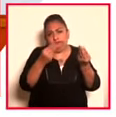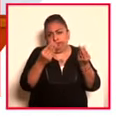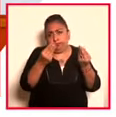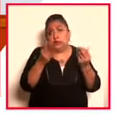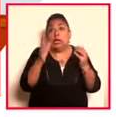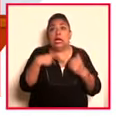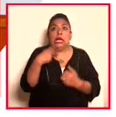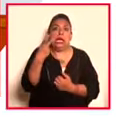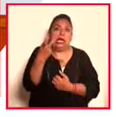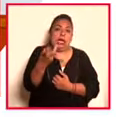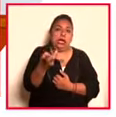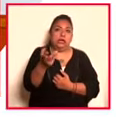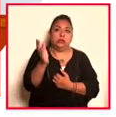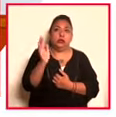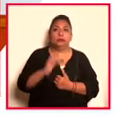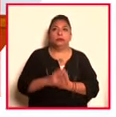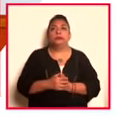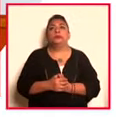estos otros